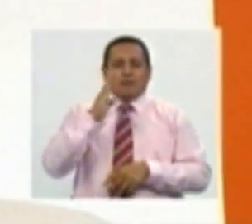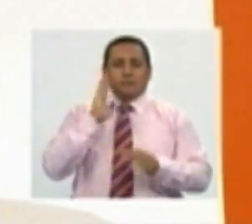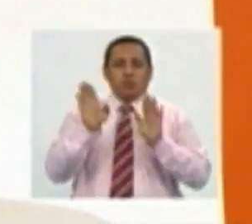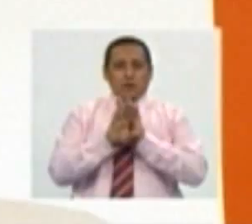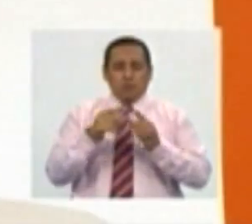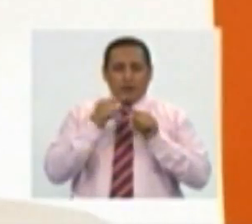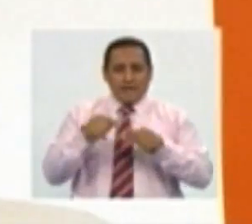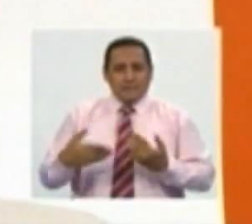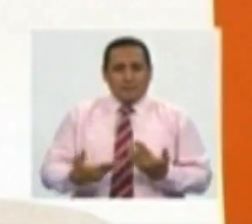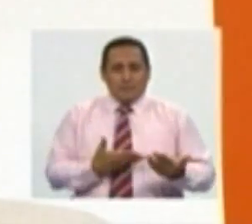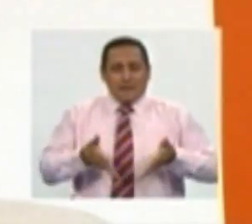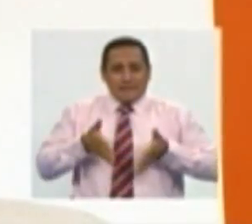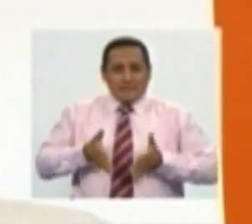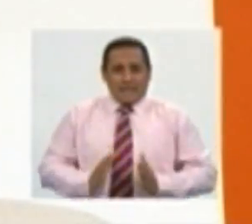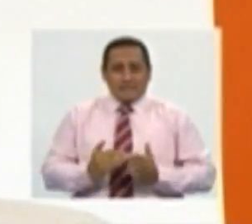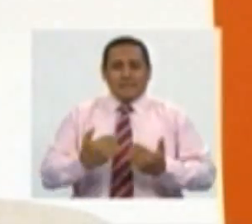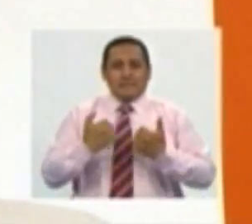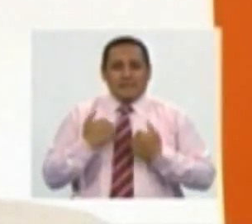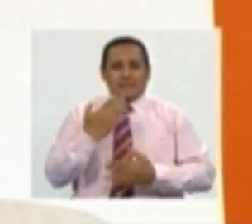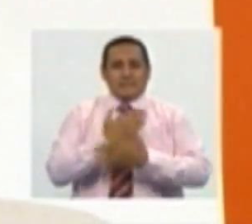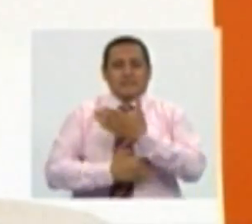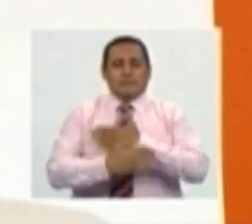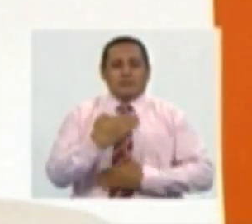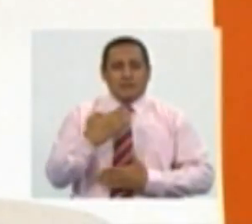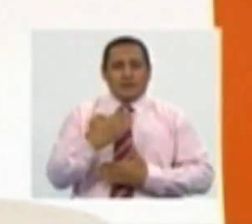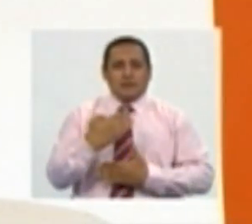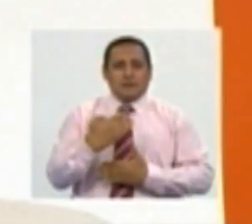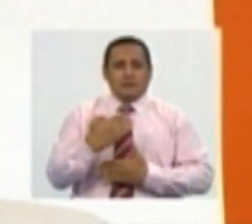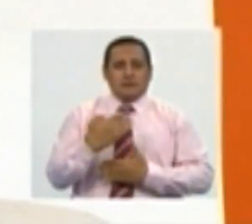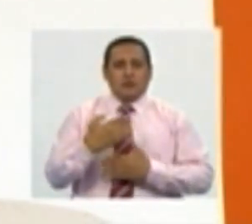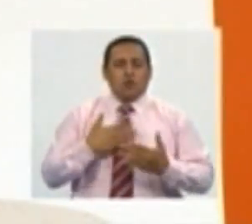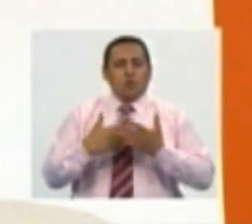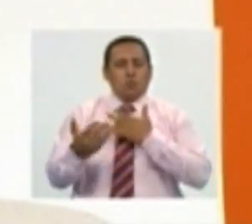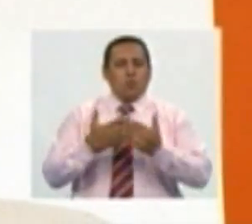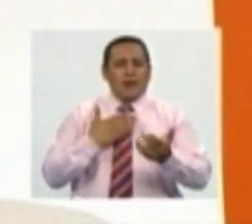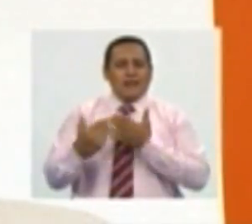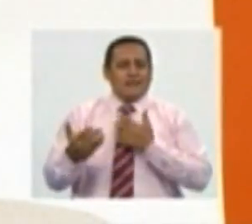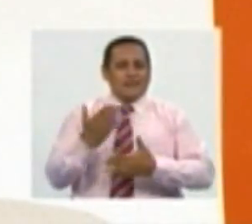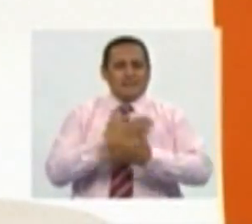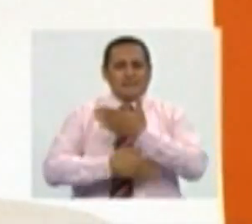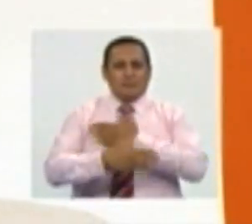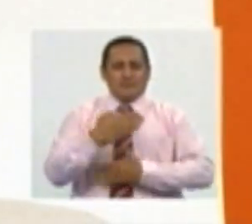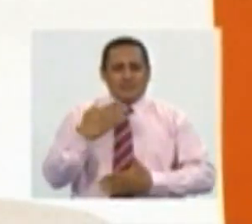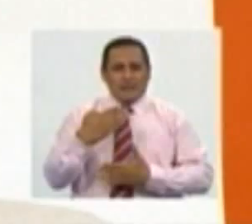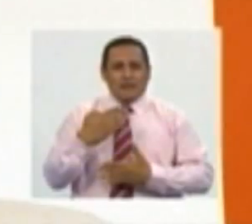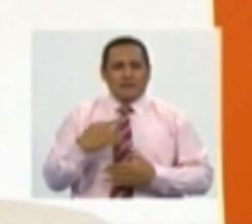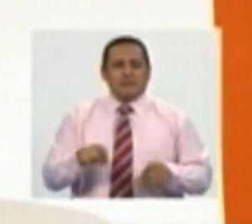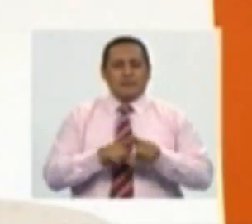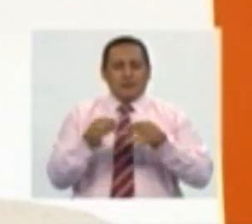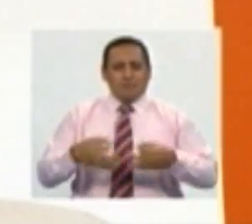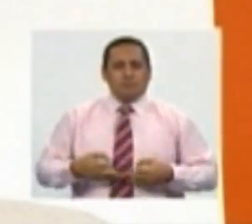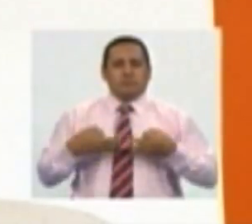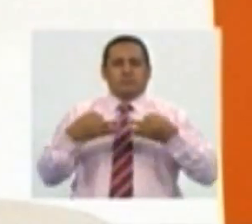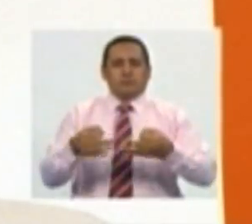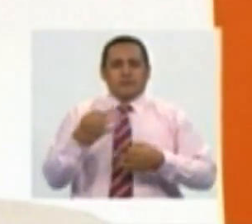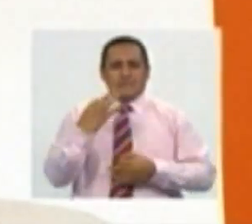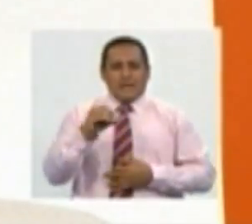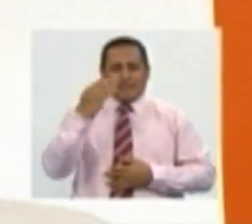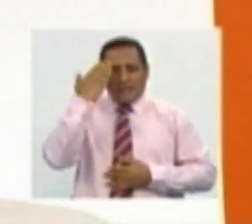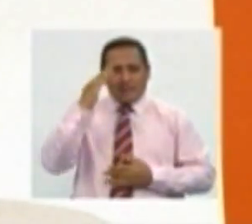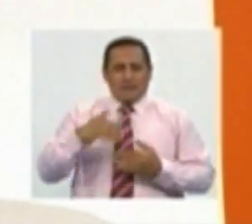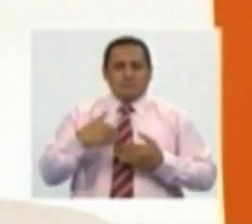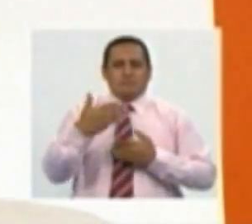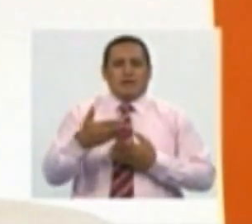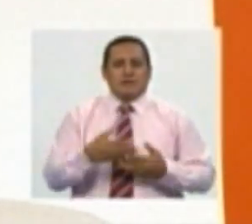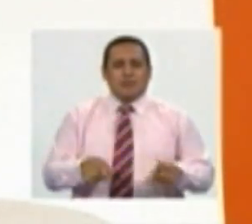médico determina que ese niño que acaba de nacer tiene una discapacidad, cualquiera sea la discapacidad, se prorroga el plazo durante 30 días